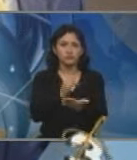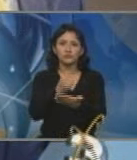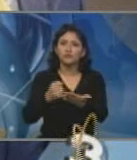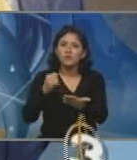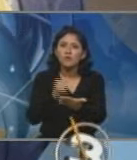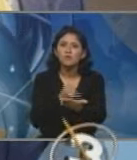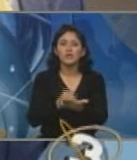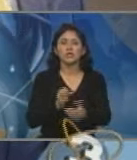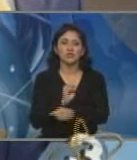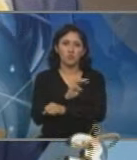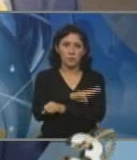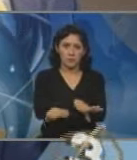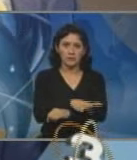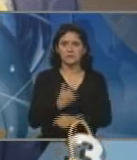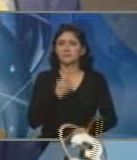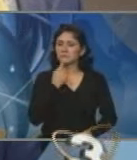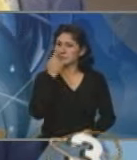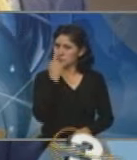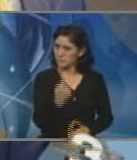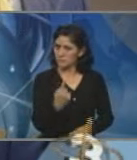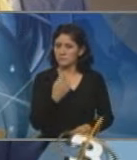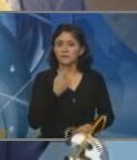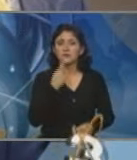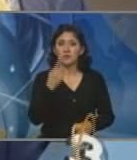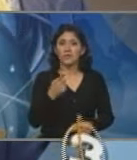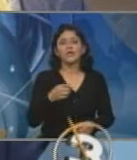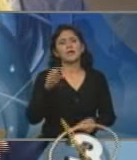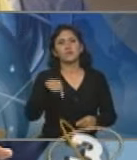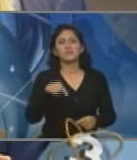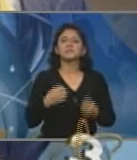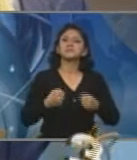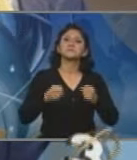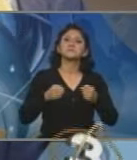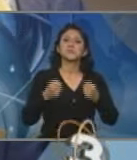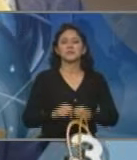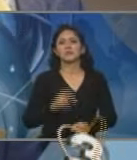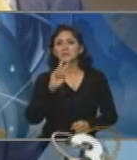relación a qué sucederá luego con los contendientes que están aún en pugna en este momento.